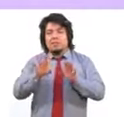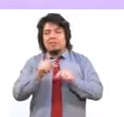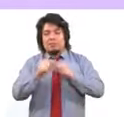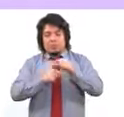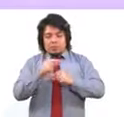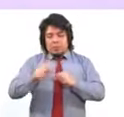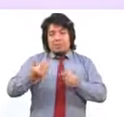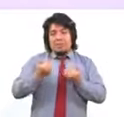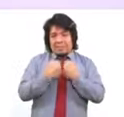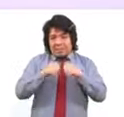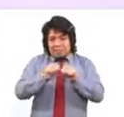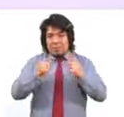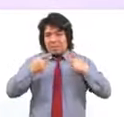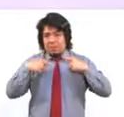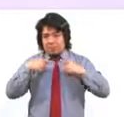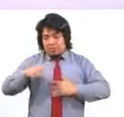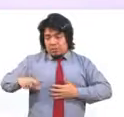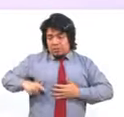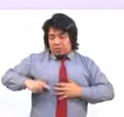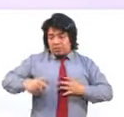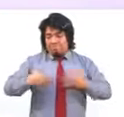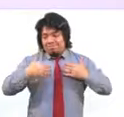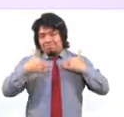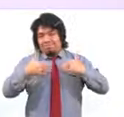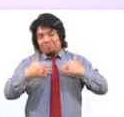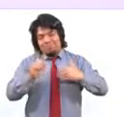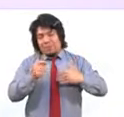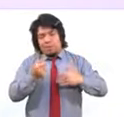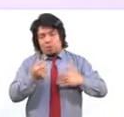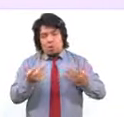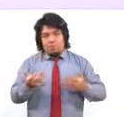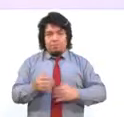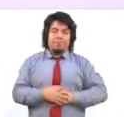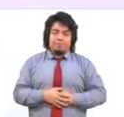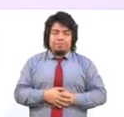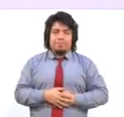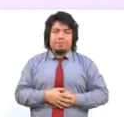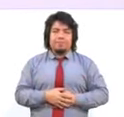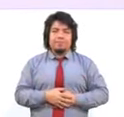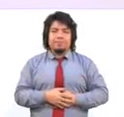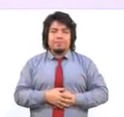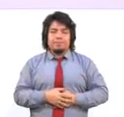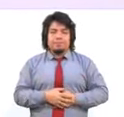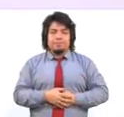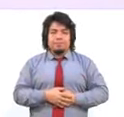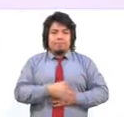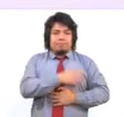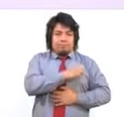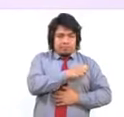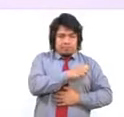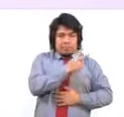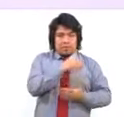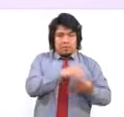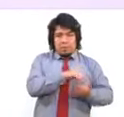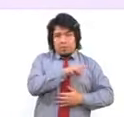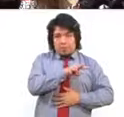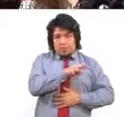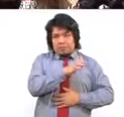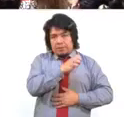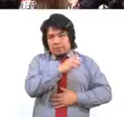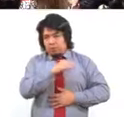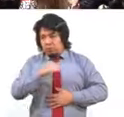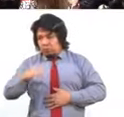de la sociedad y principalmente de las víctimas. De enero de 2019 a